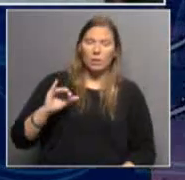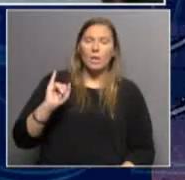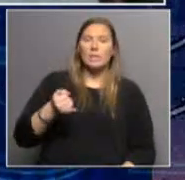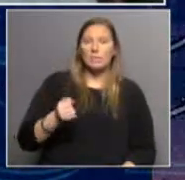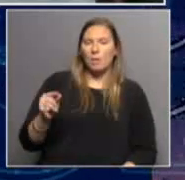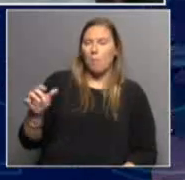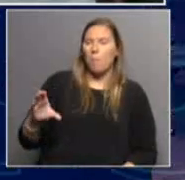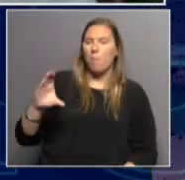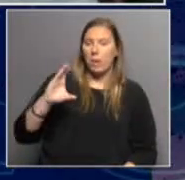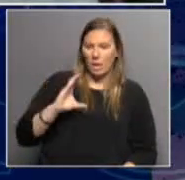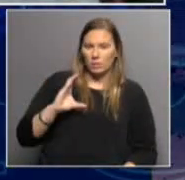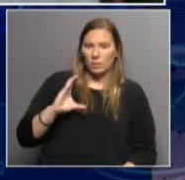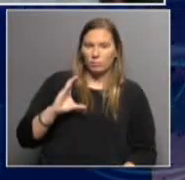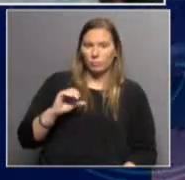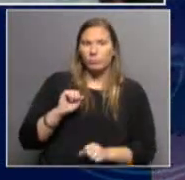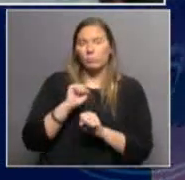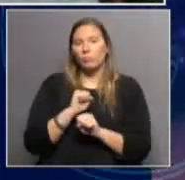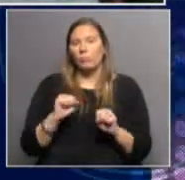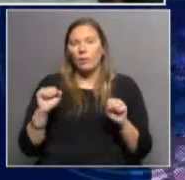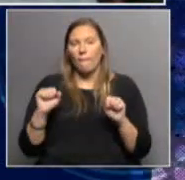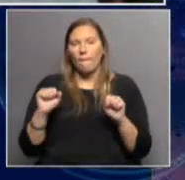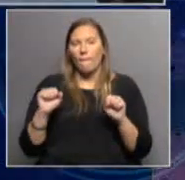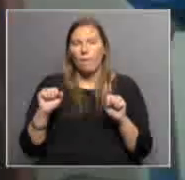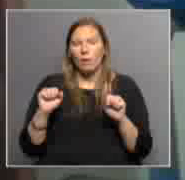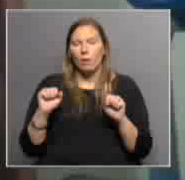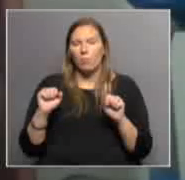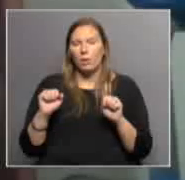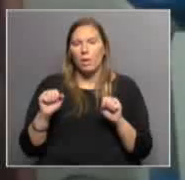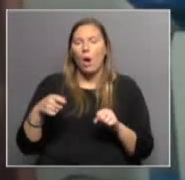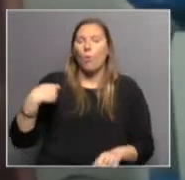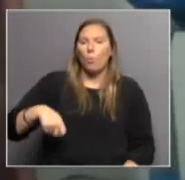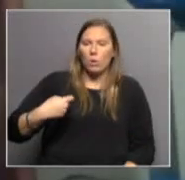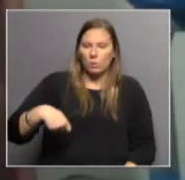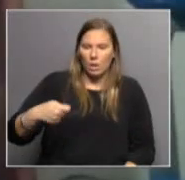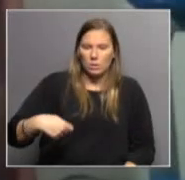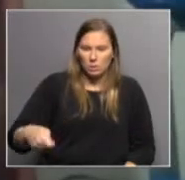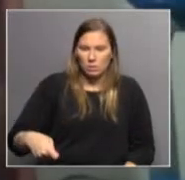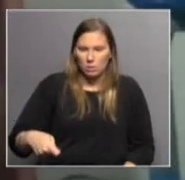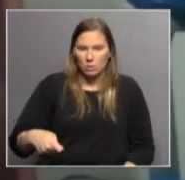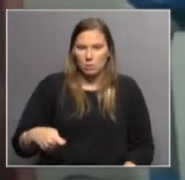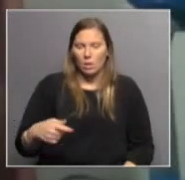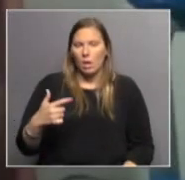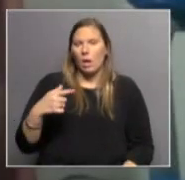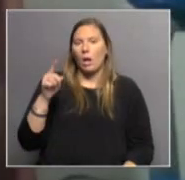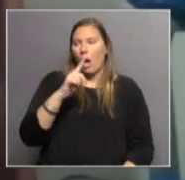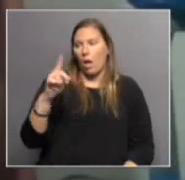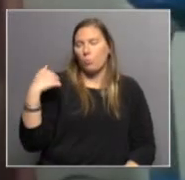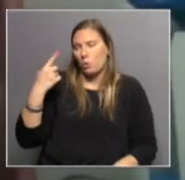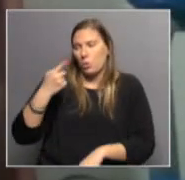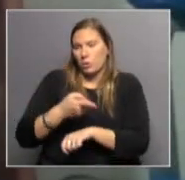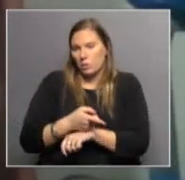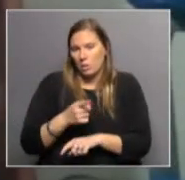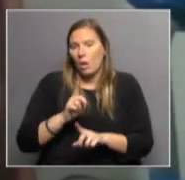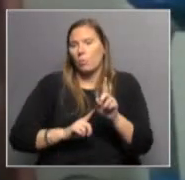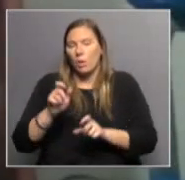en dinero, que pueden ser en diferentes cuotas, ¿verdad? El monto lo pone cada uno, o mucha gente